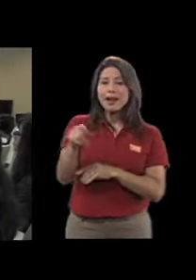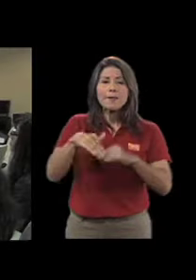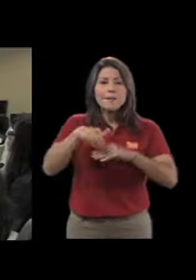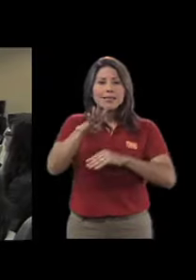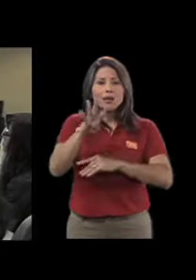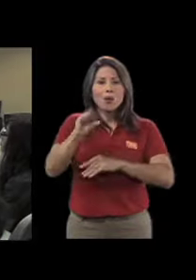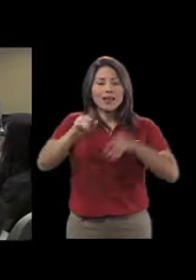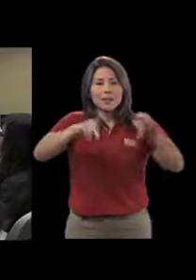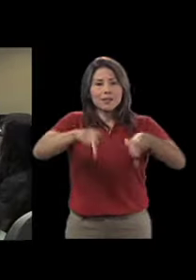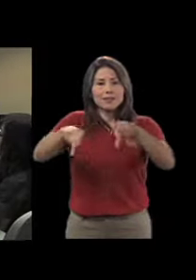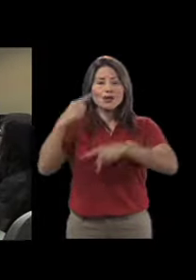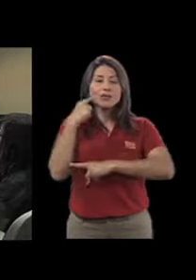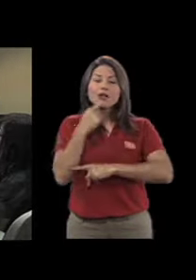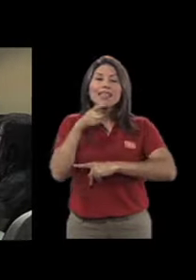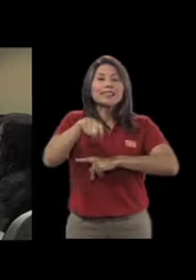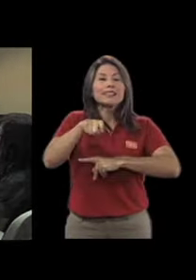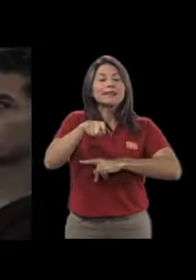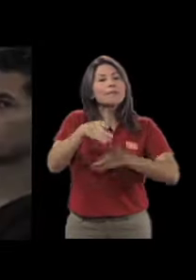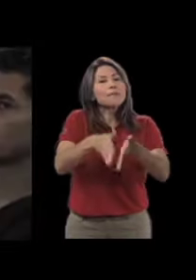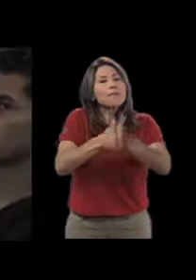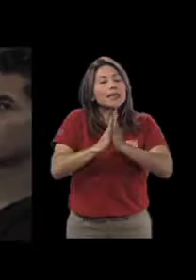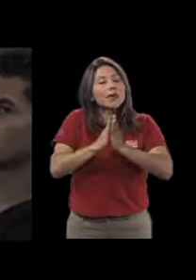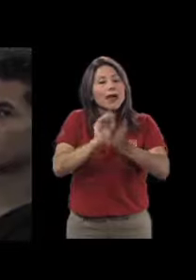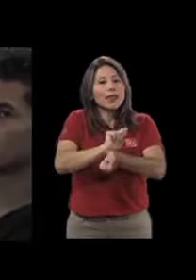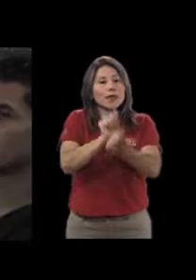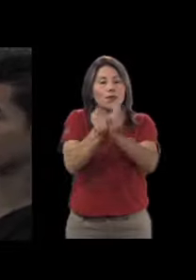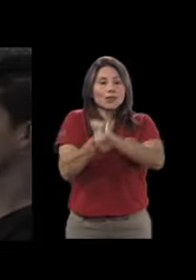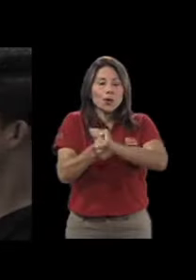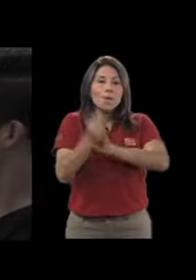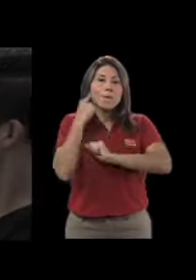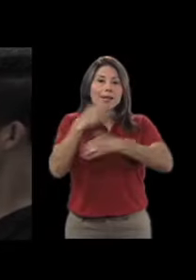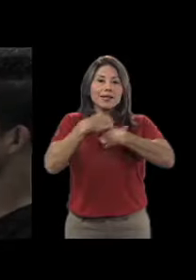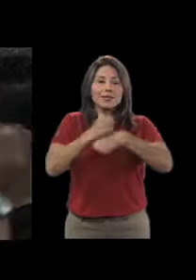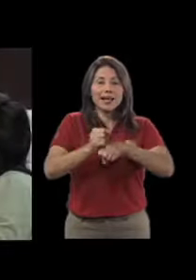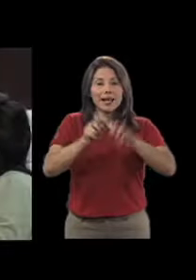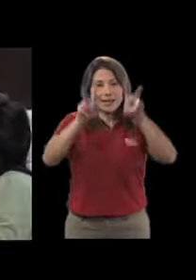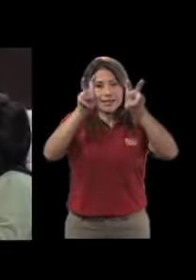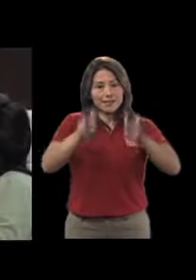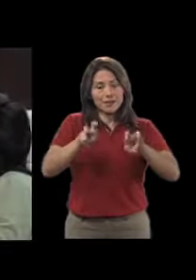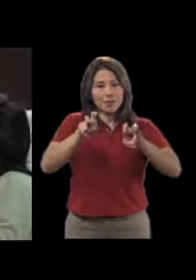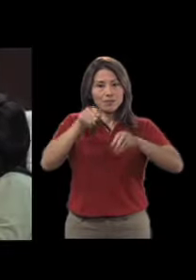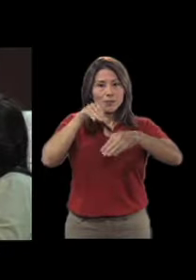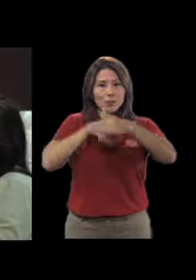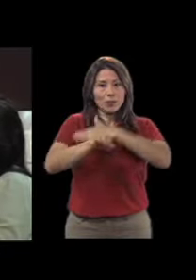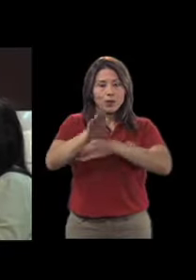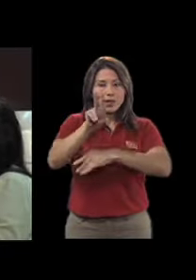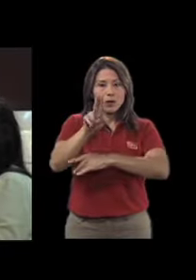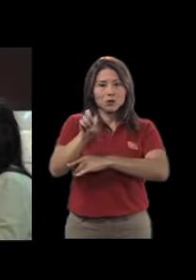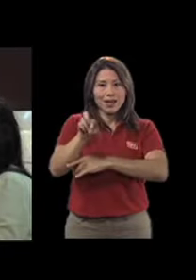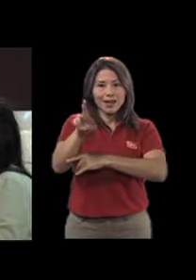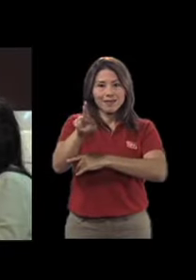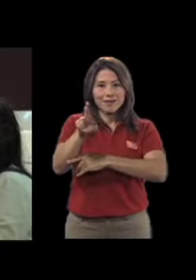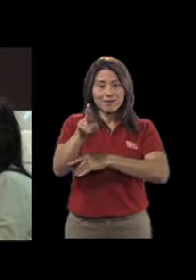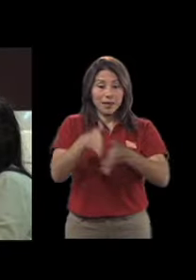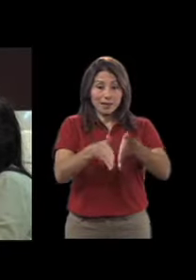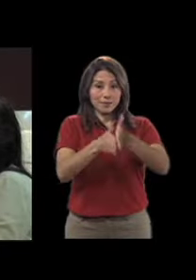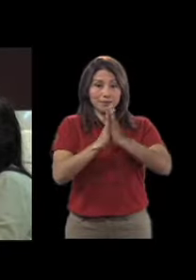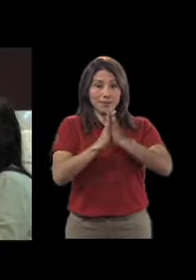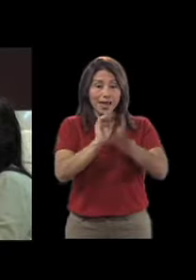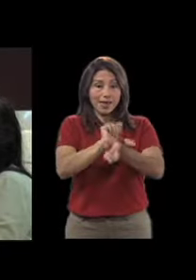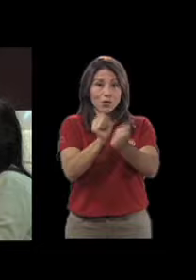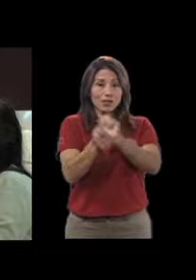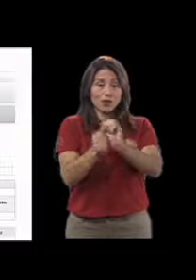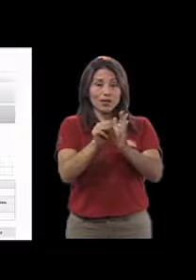40 personas sordas solicitaron adecuación para realizar la prueba de actitud académica de la UCR. La solicitud de las